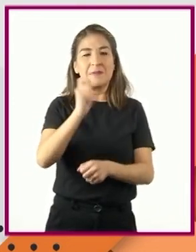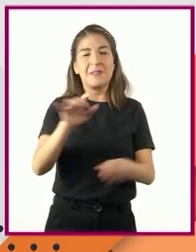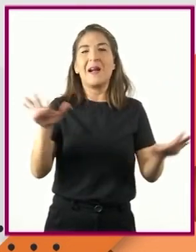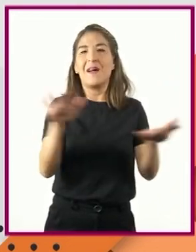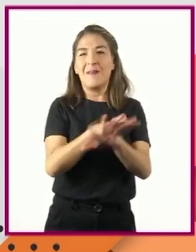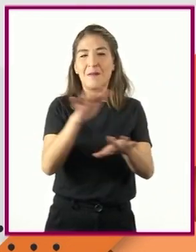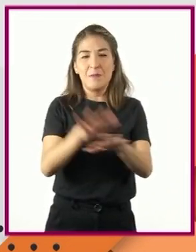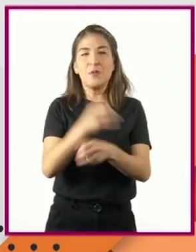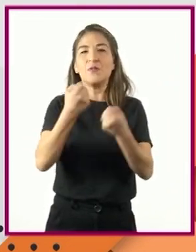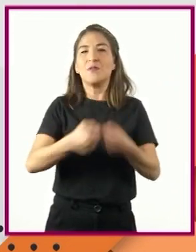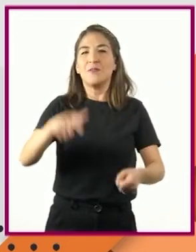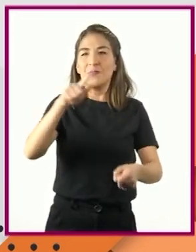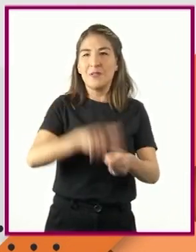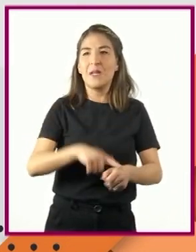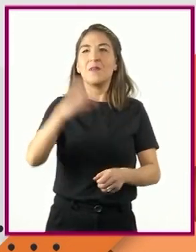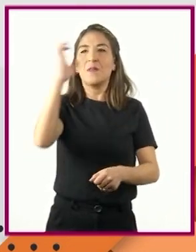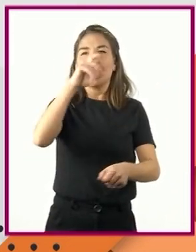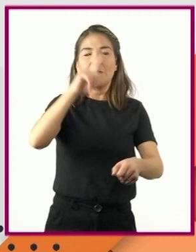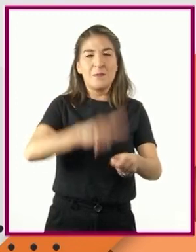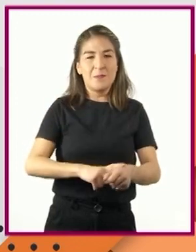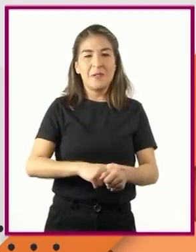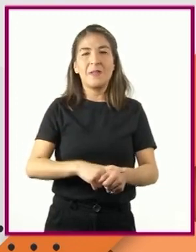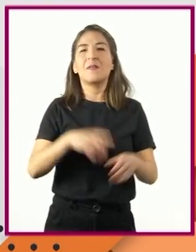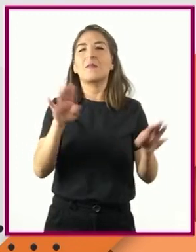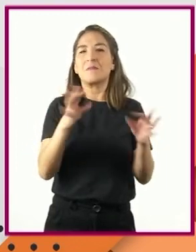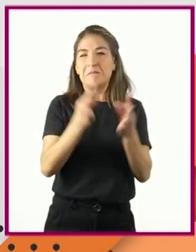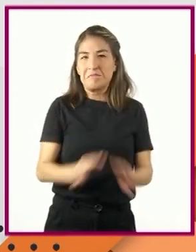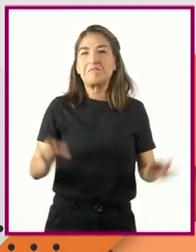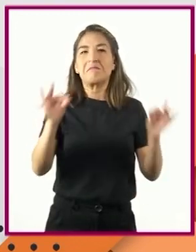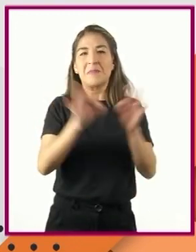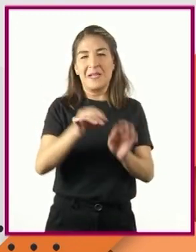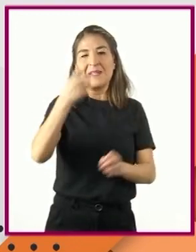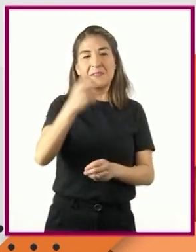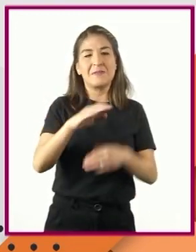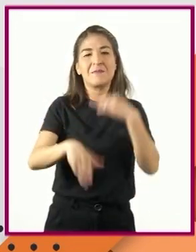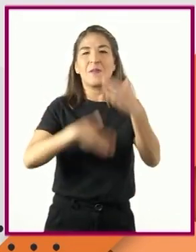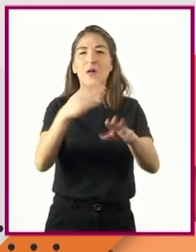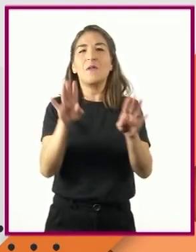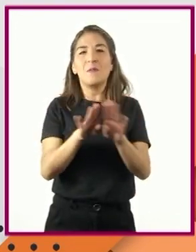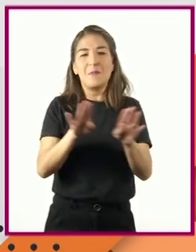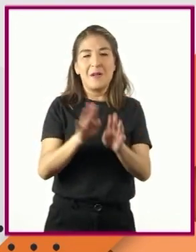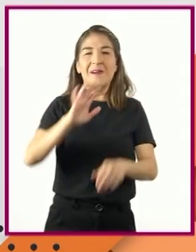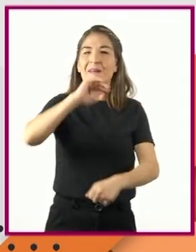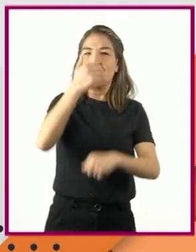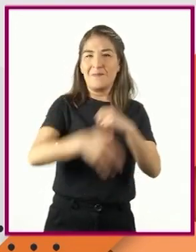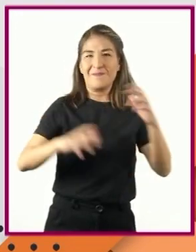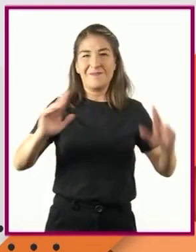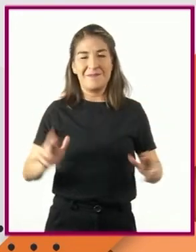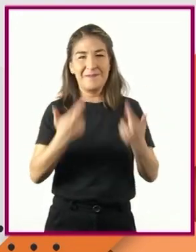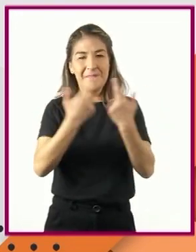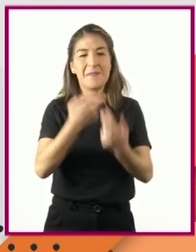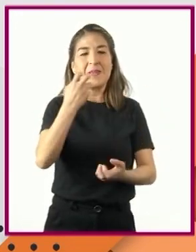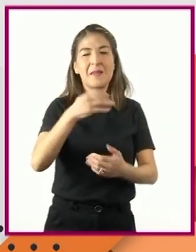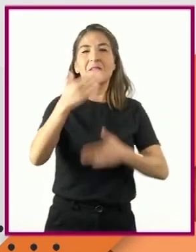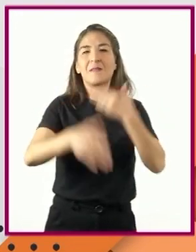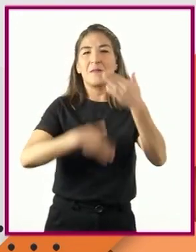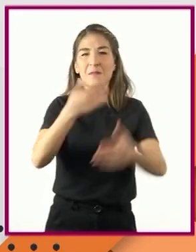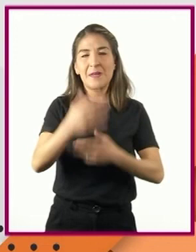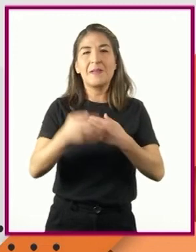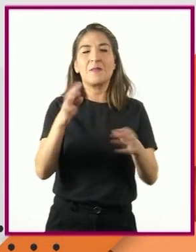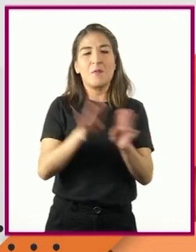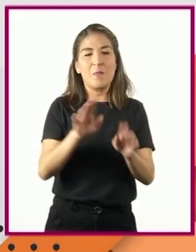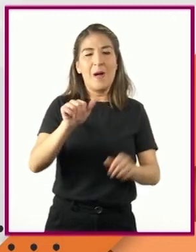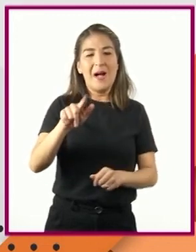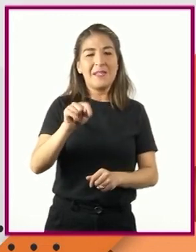cambios sociales, culturales, significativos como el debilitamiento de las religiones y el fomento del